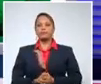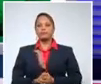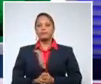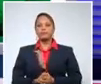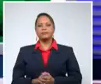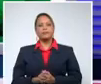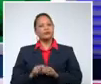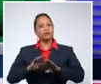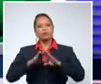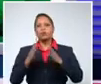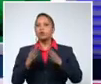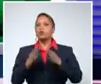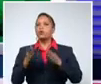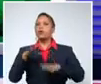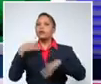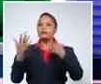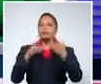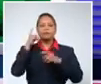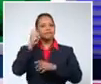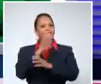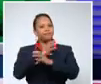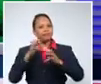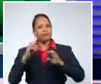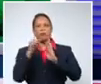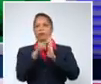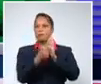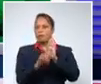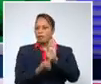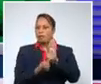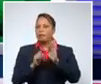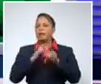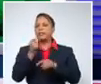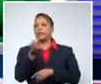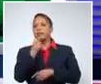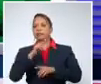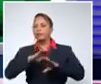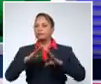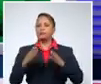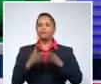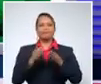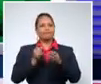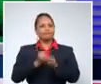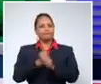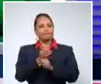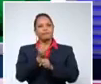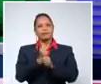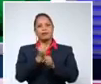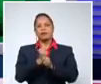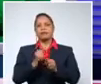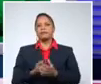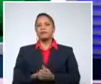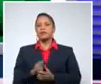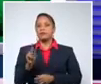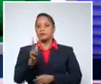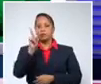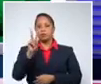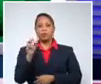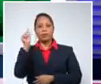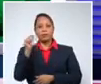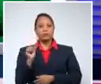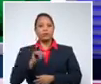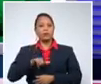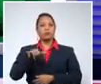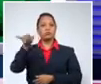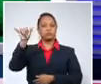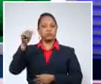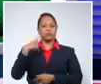actividad científica para los protocolos de tratamiento. Los 2 evacuados y los 54 que han retornado a su país